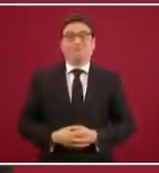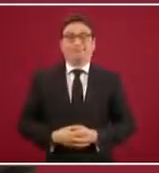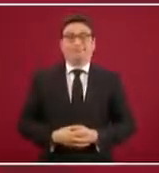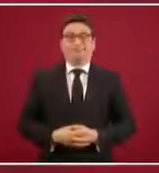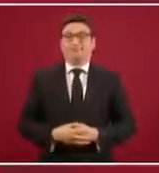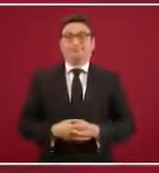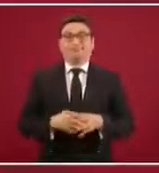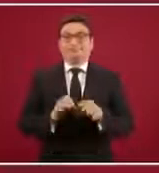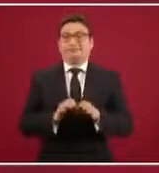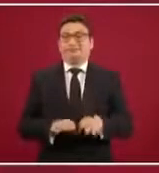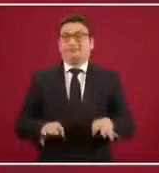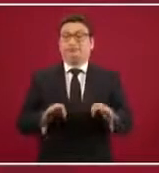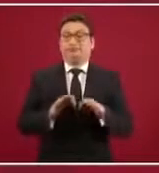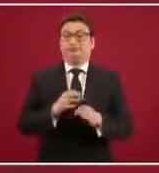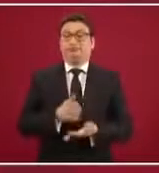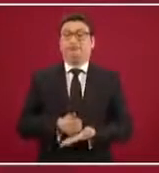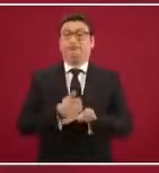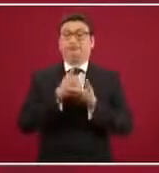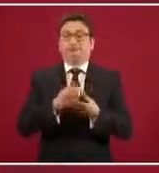muy favorable,